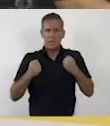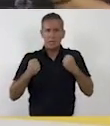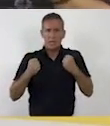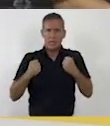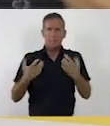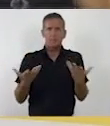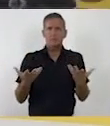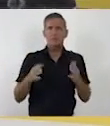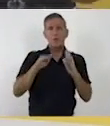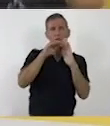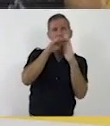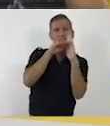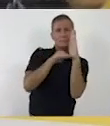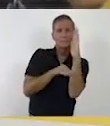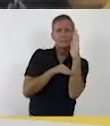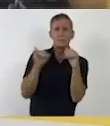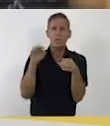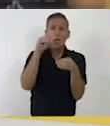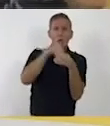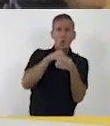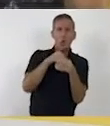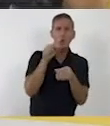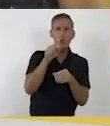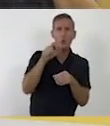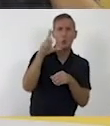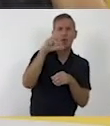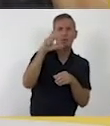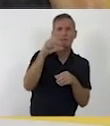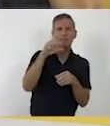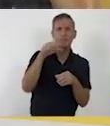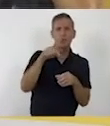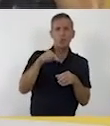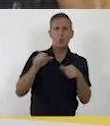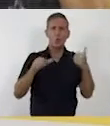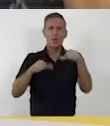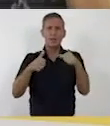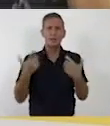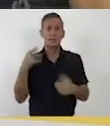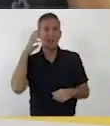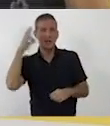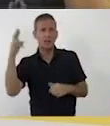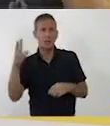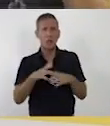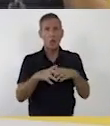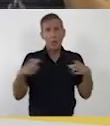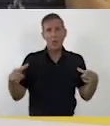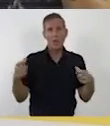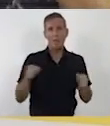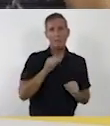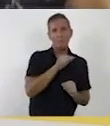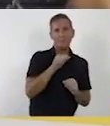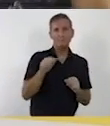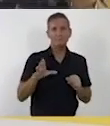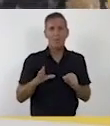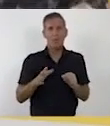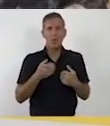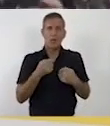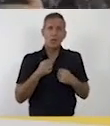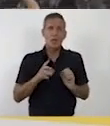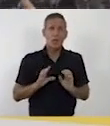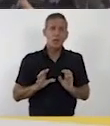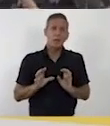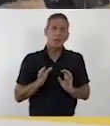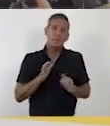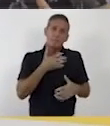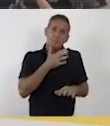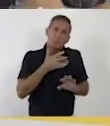de activación disminuye cuando se introduce un catalizador en una reacción. Recuerden que en la mayoría de los casos, por no decir que en todo,